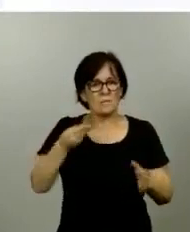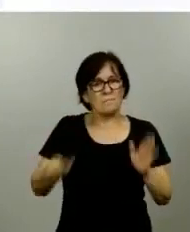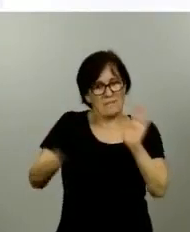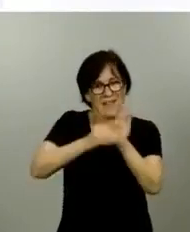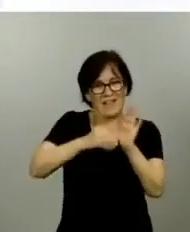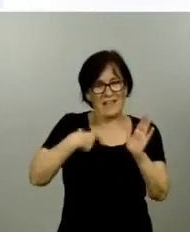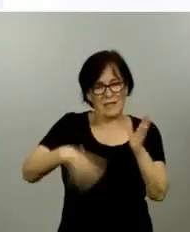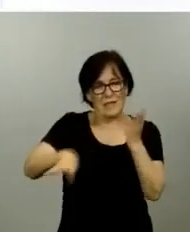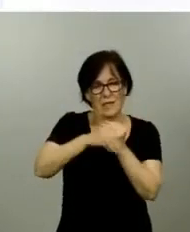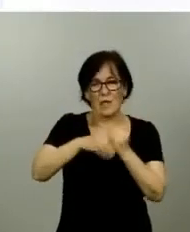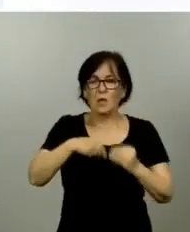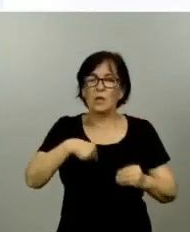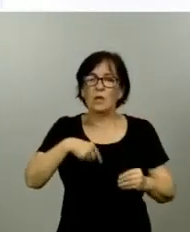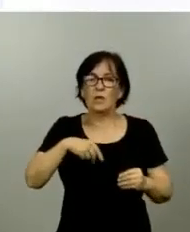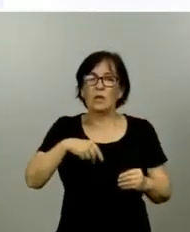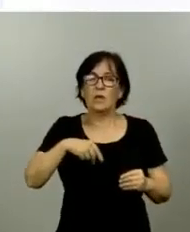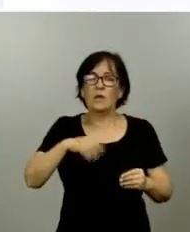interesante.